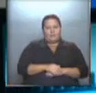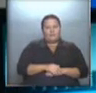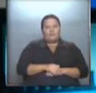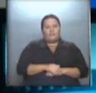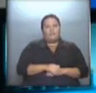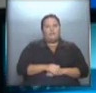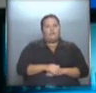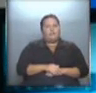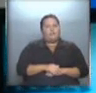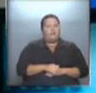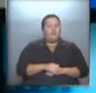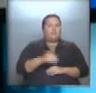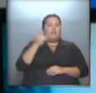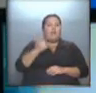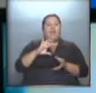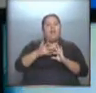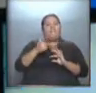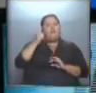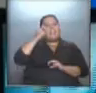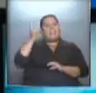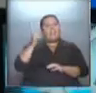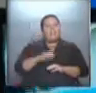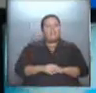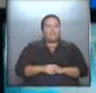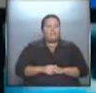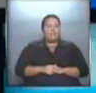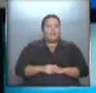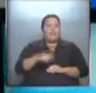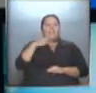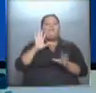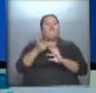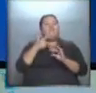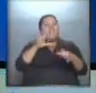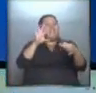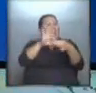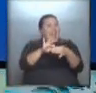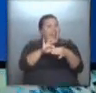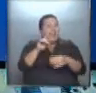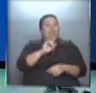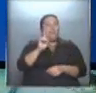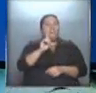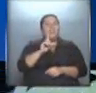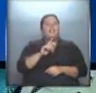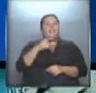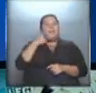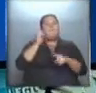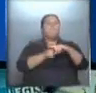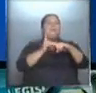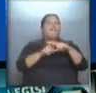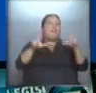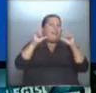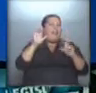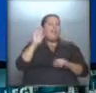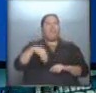pone en juego un elemento ideológico. Por eso hablamos de adhesión, digamos, y no el concepto, la idea de imagen positiva